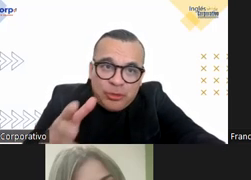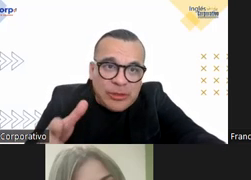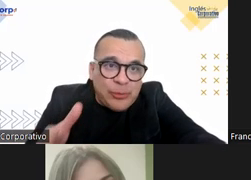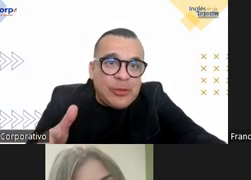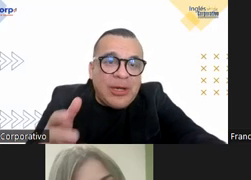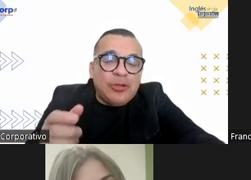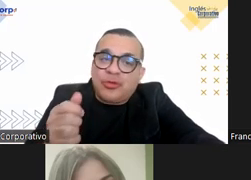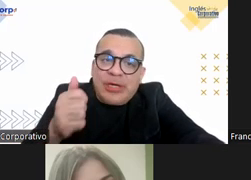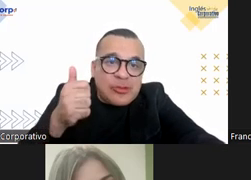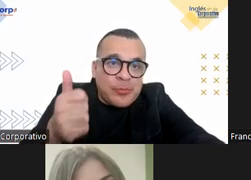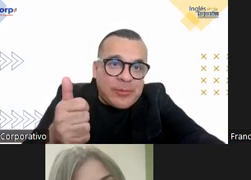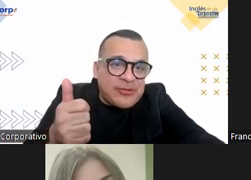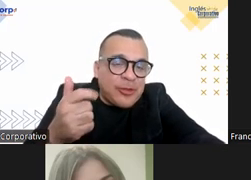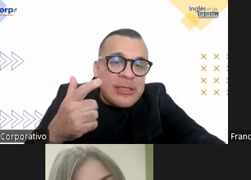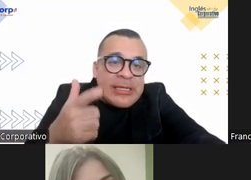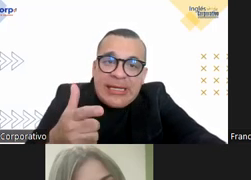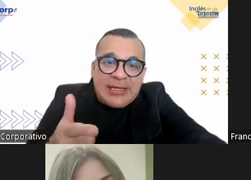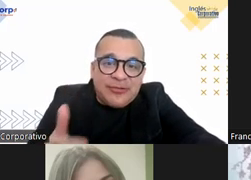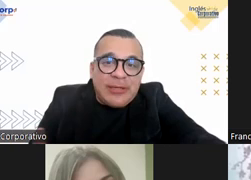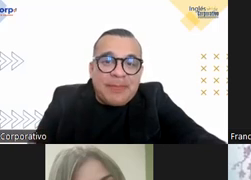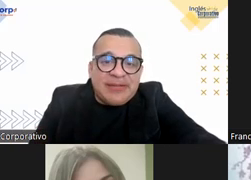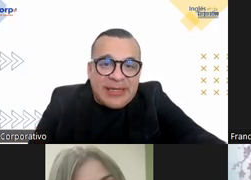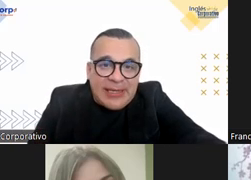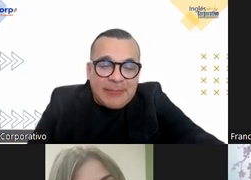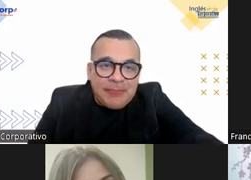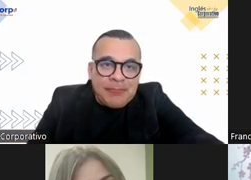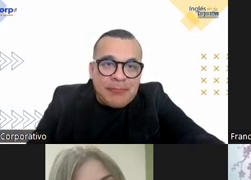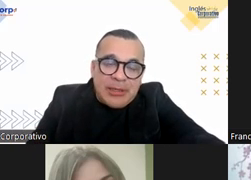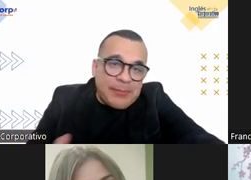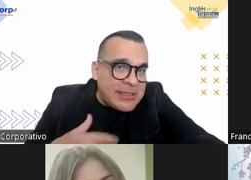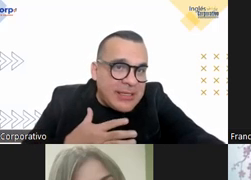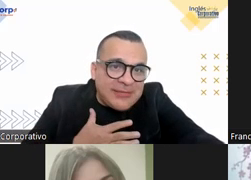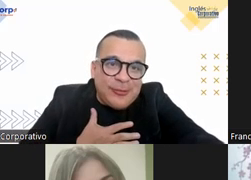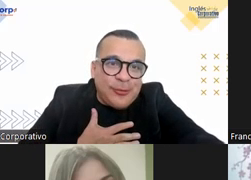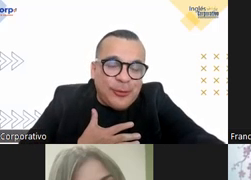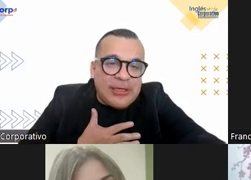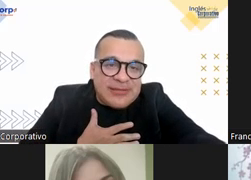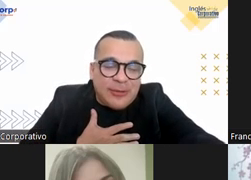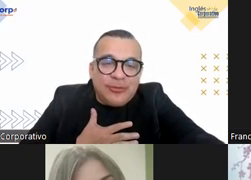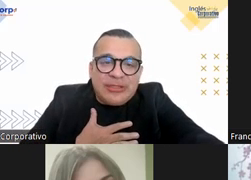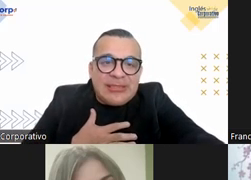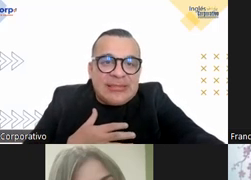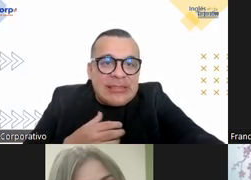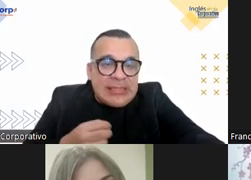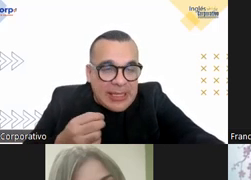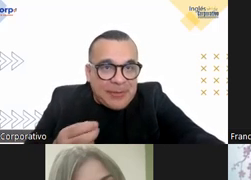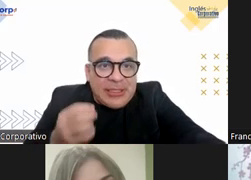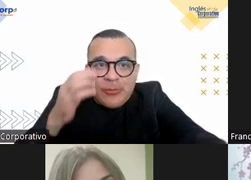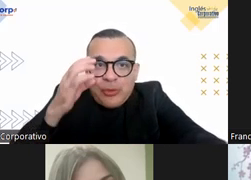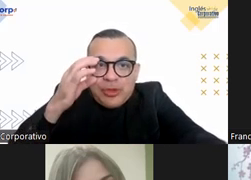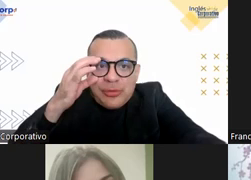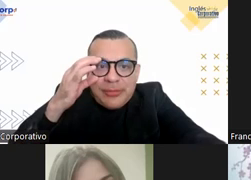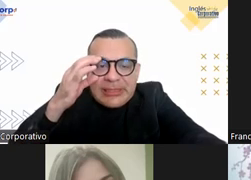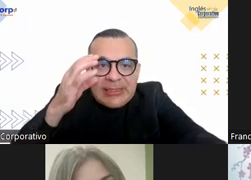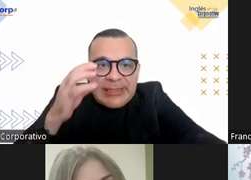Espero haber contribuido algo sobre la supervisión y la gestión empresarial. Para mí ha sido un honor el estar con ustedes. He